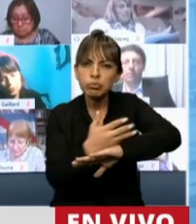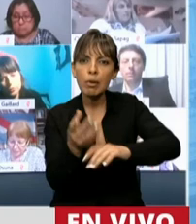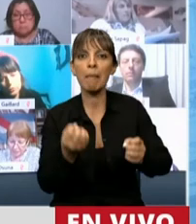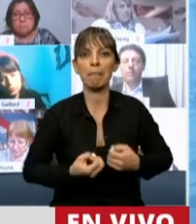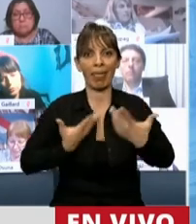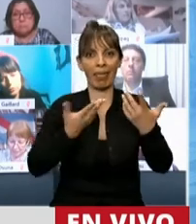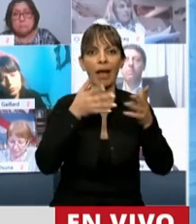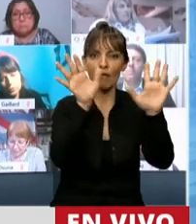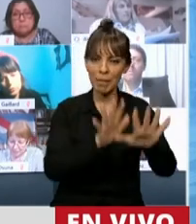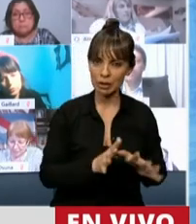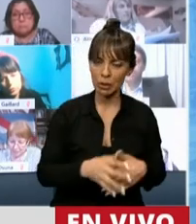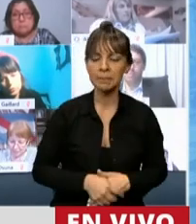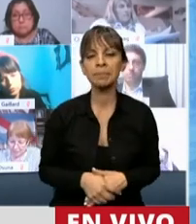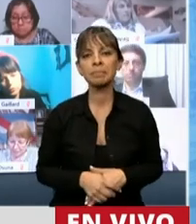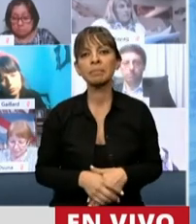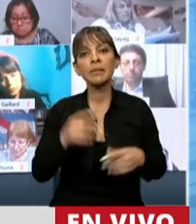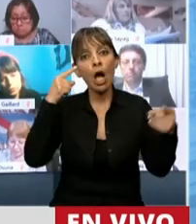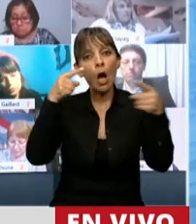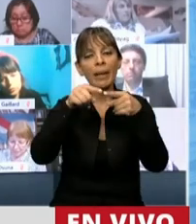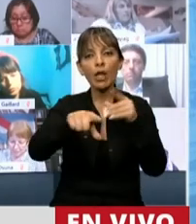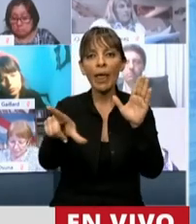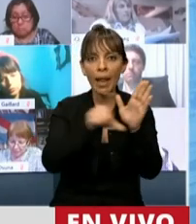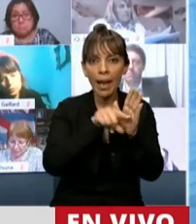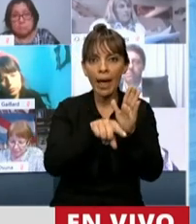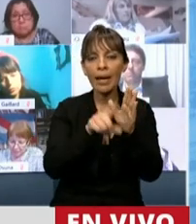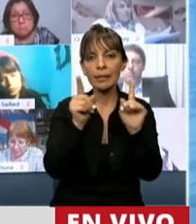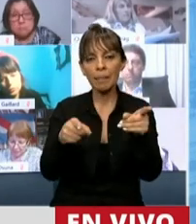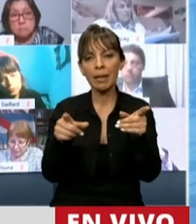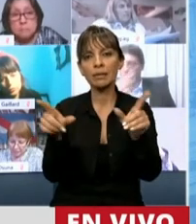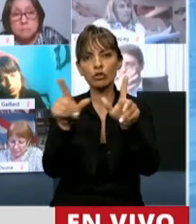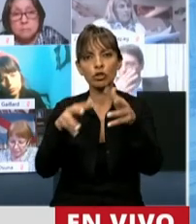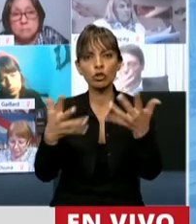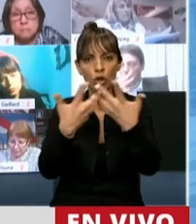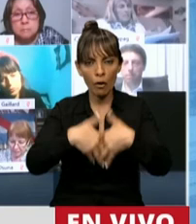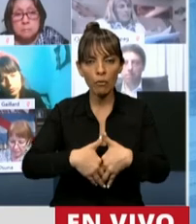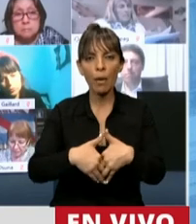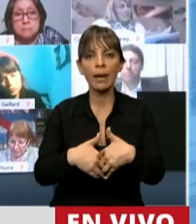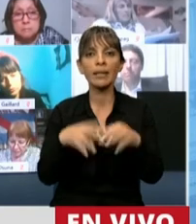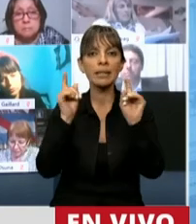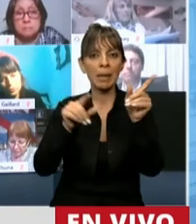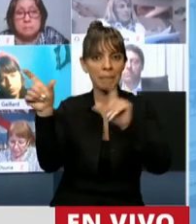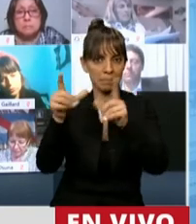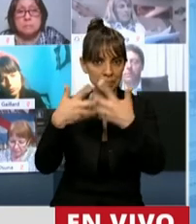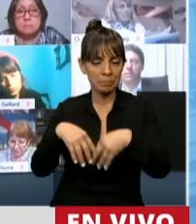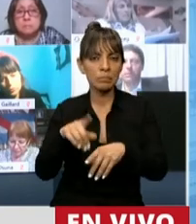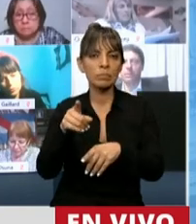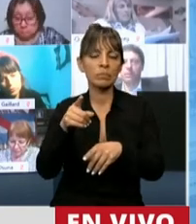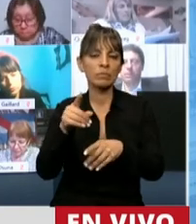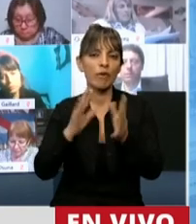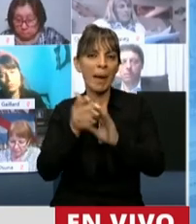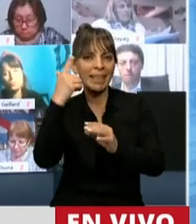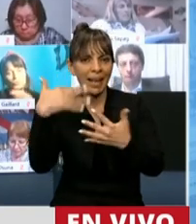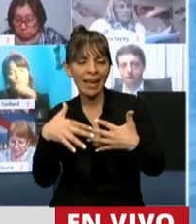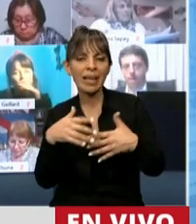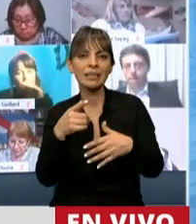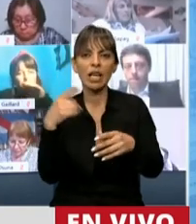formen. A su vez, el objeto de esta ley alcanzará al software y a los informáticos y a la inteligencia artificial y todo